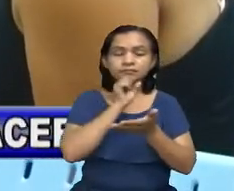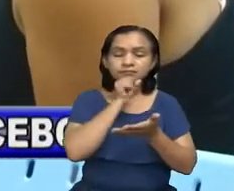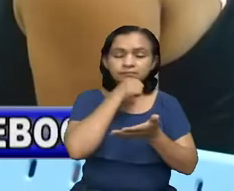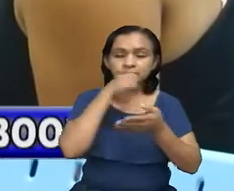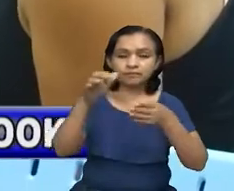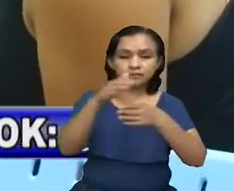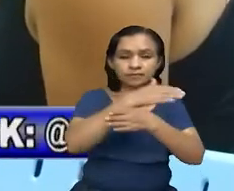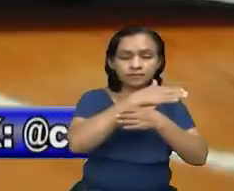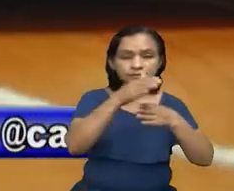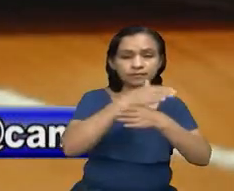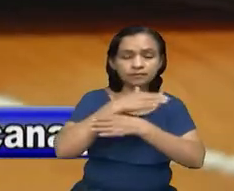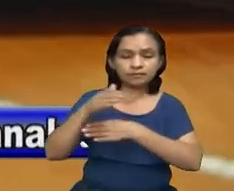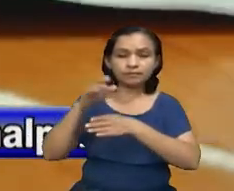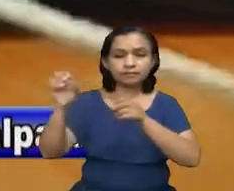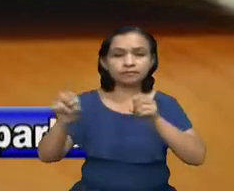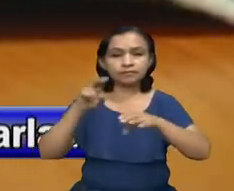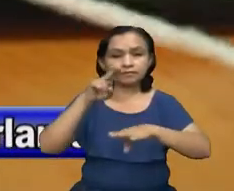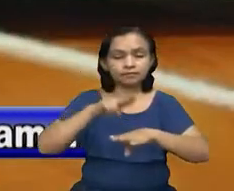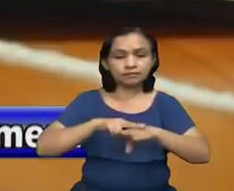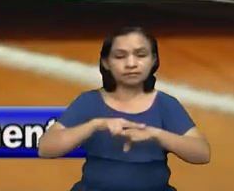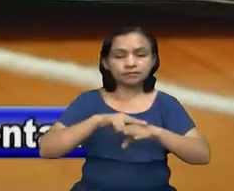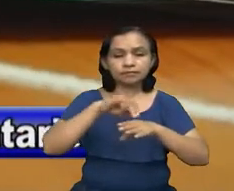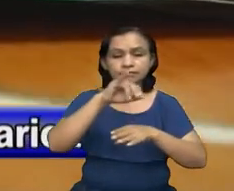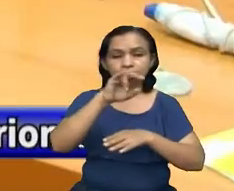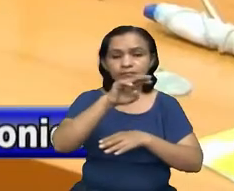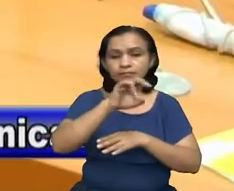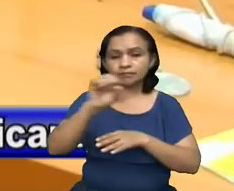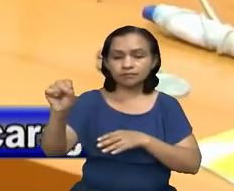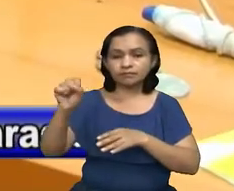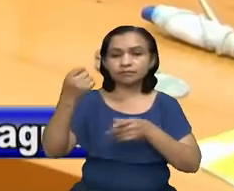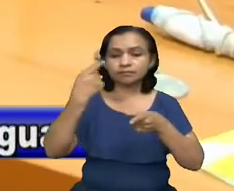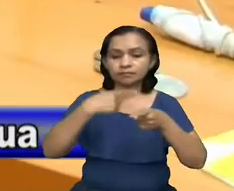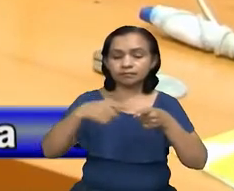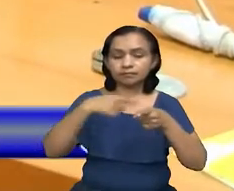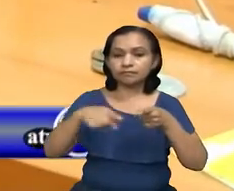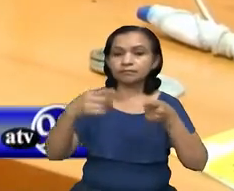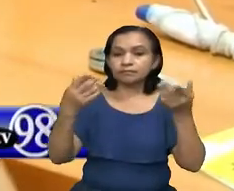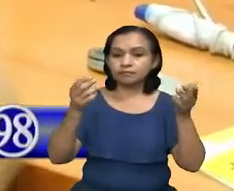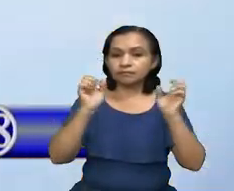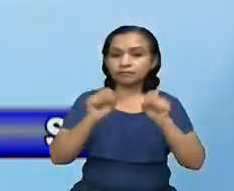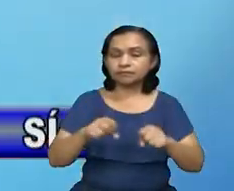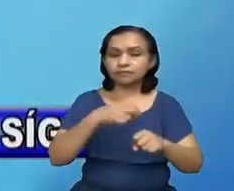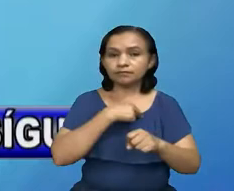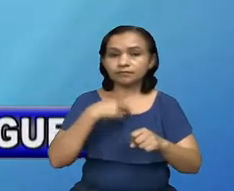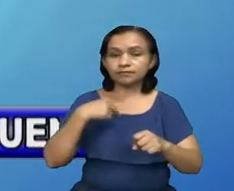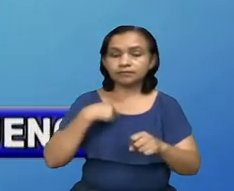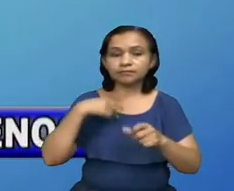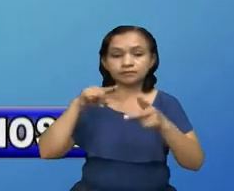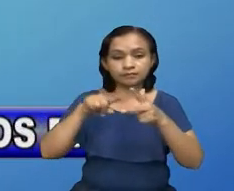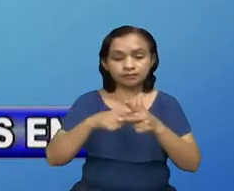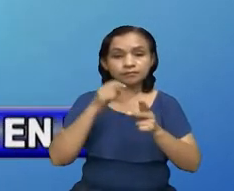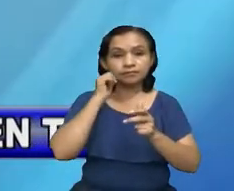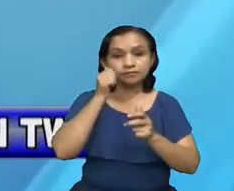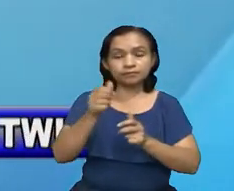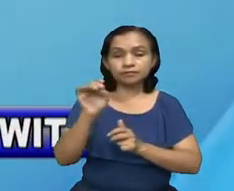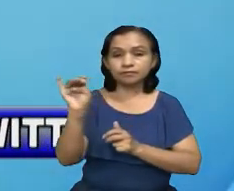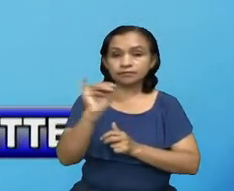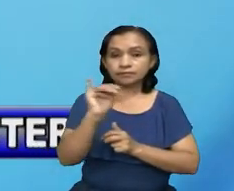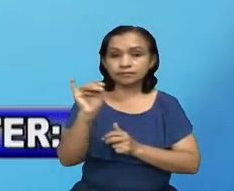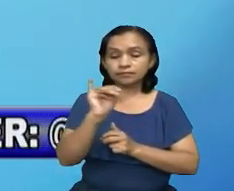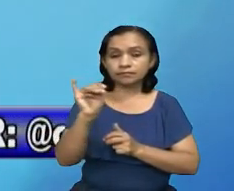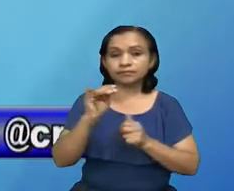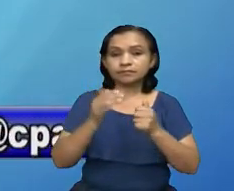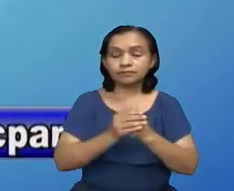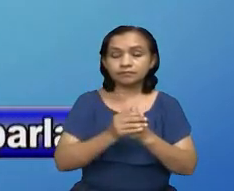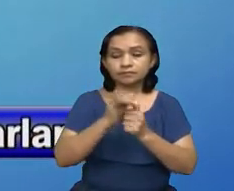diferentes sucursales a nivel nacional del INSS recibirán su pago de terceavo mes. A partir de mañana miércoles,